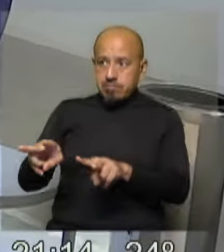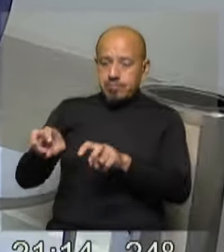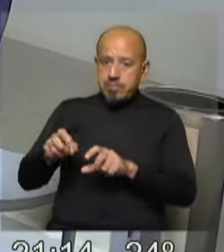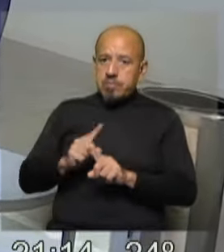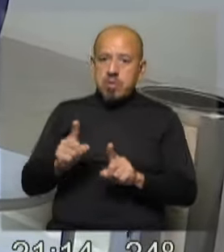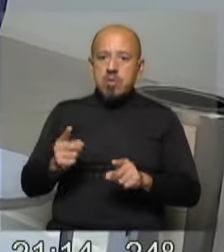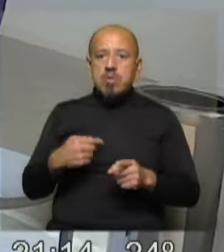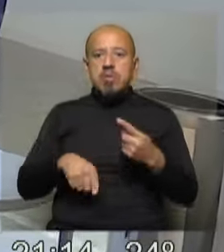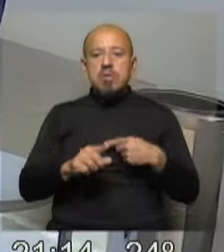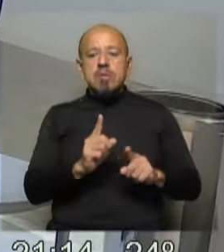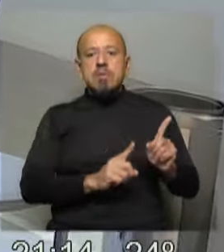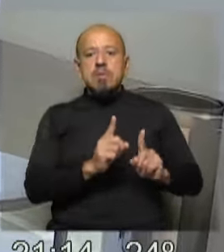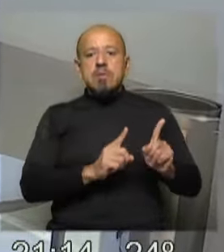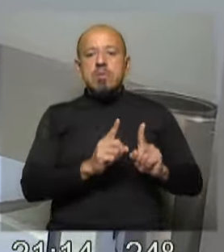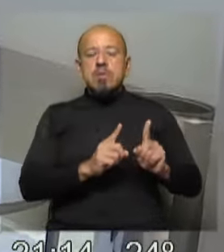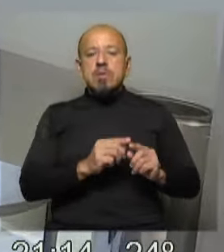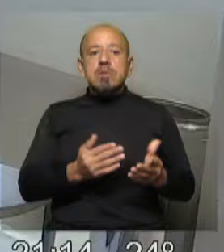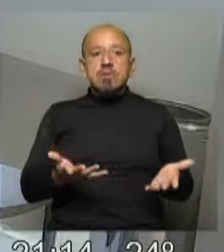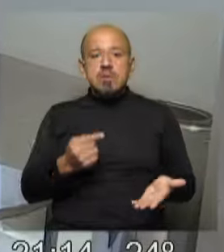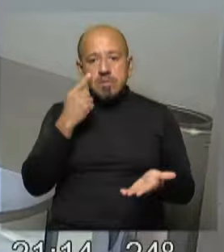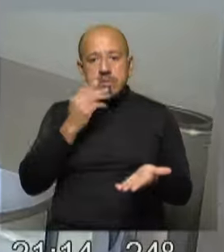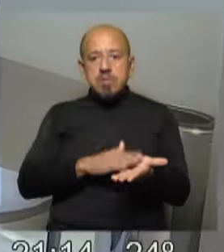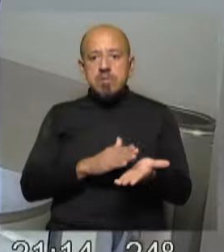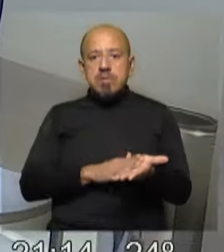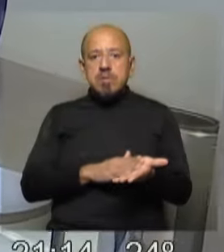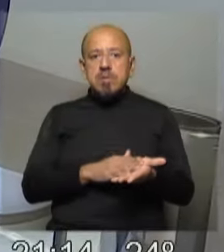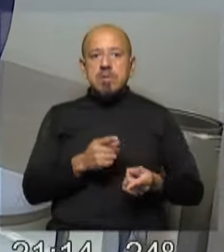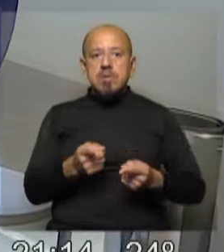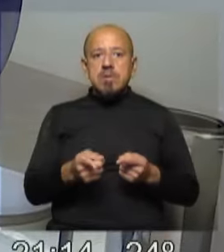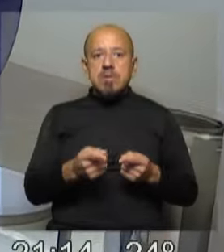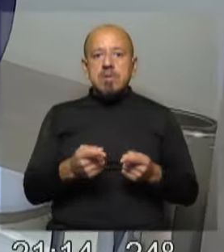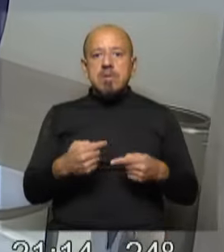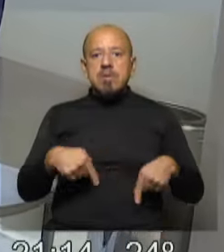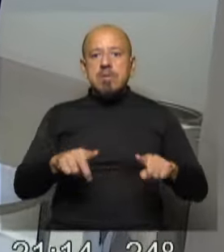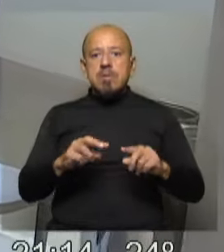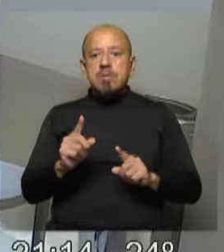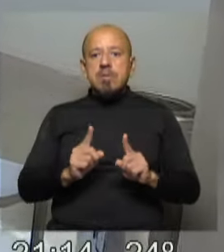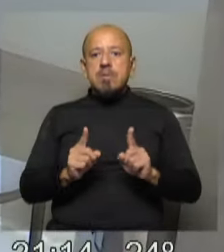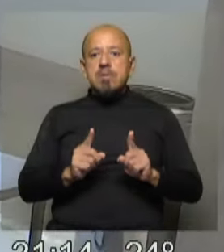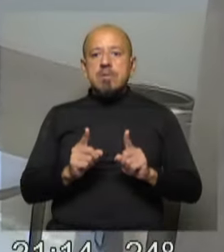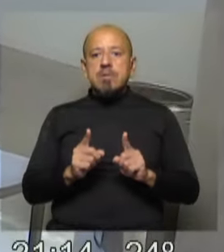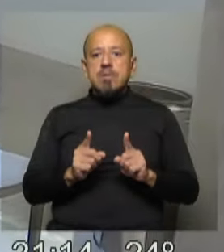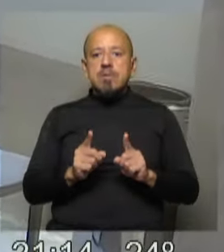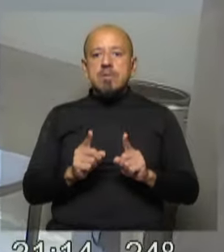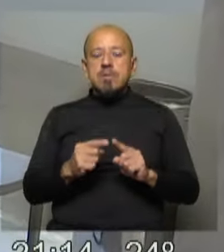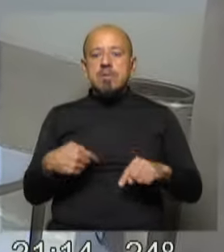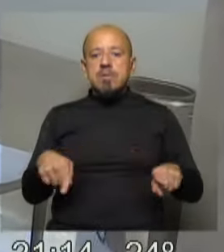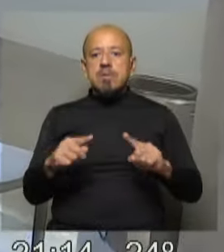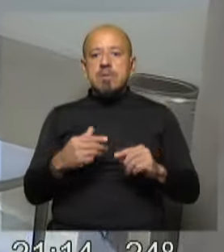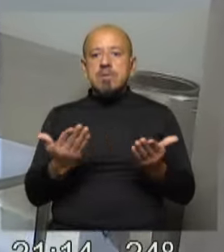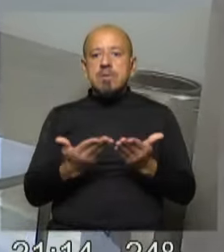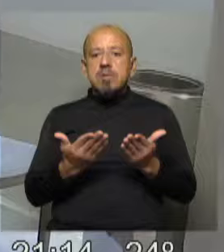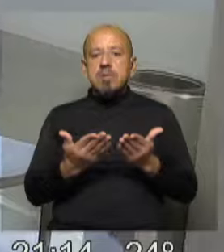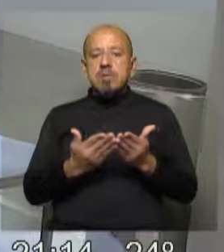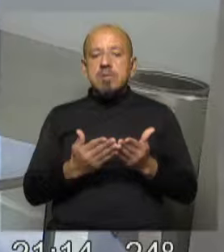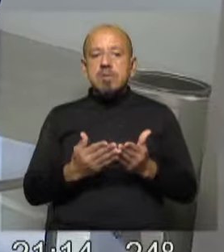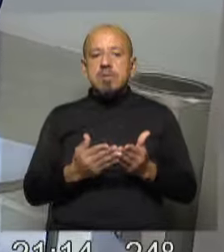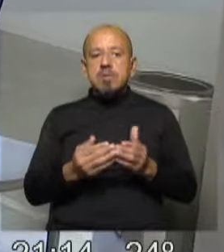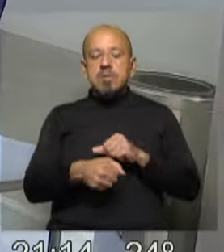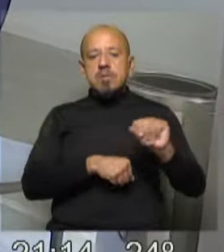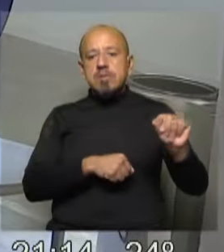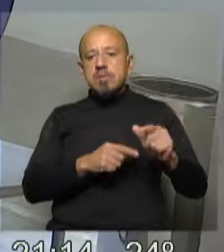y si es universitario, que puedan comprobar que están dentro del circuito universitario, tanto alumnos, docentes y egresados.